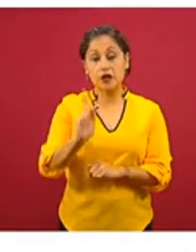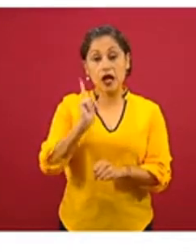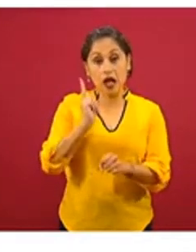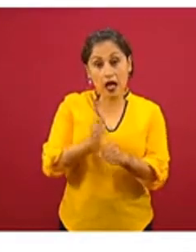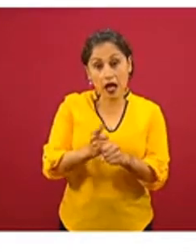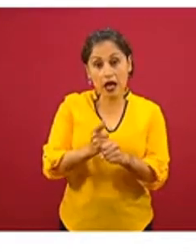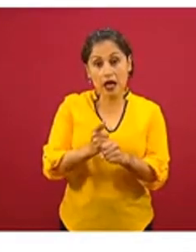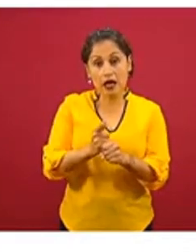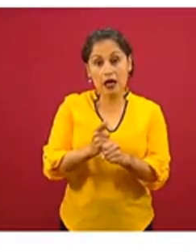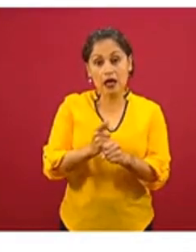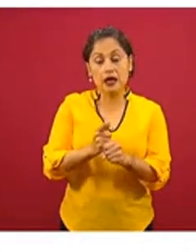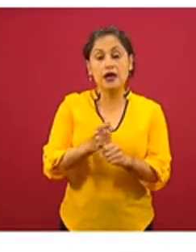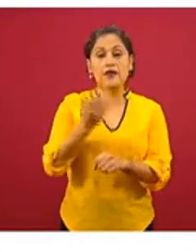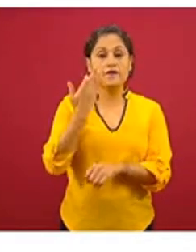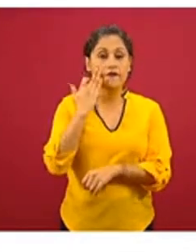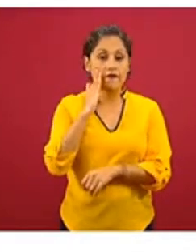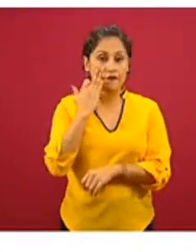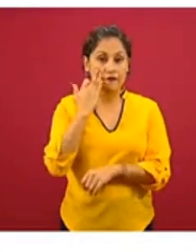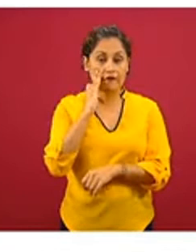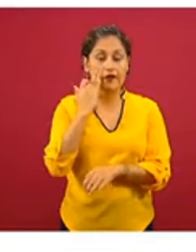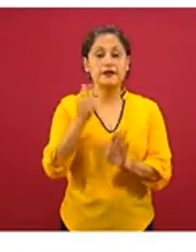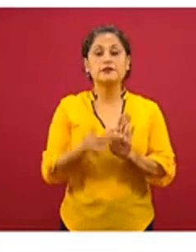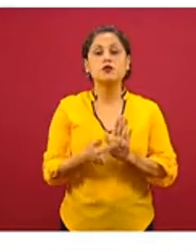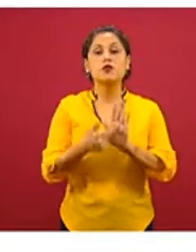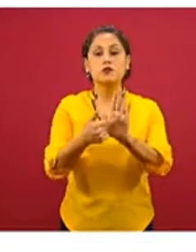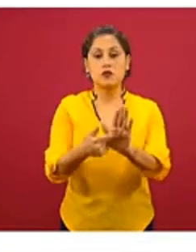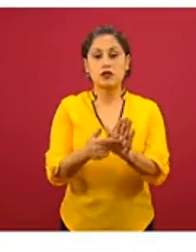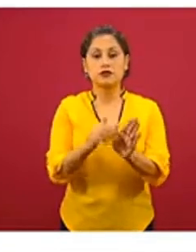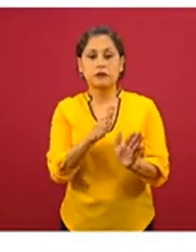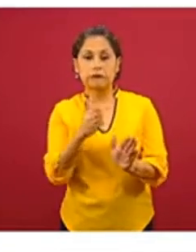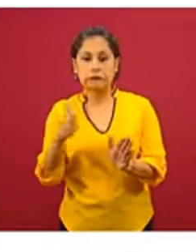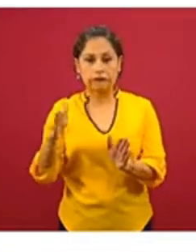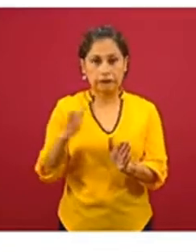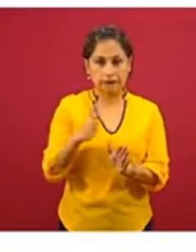detecta la aplicación de Facebook ha estado errática y